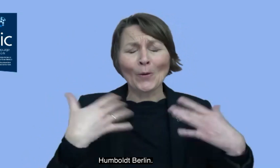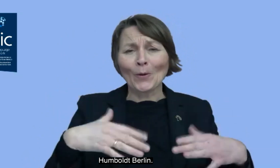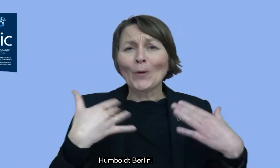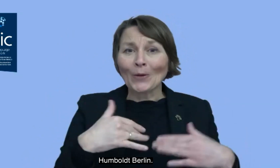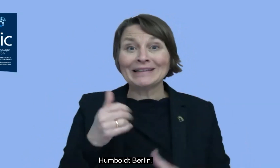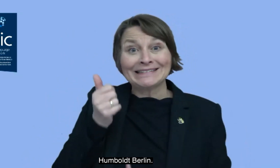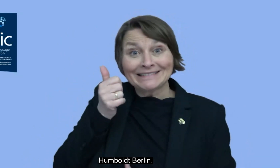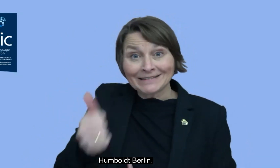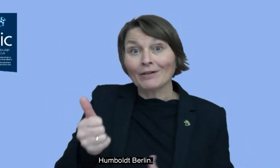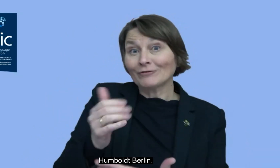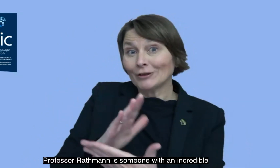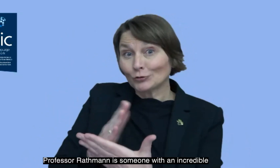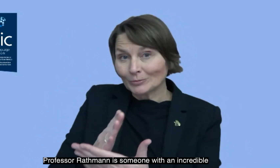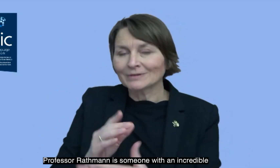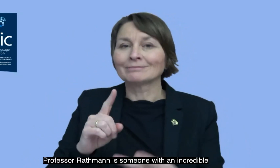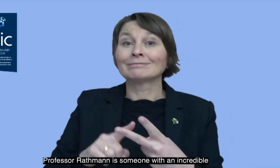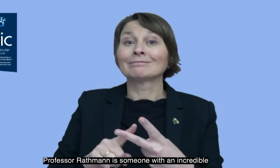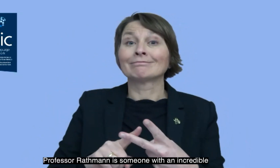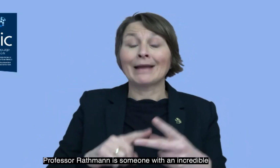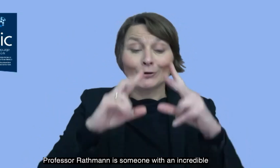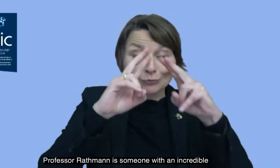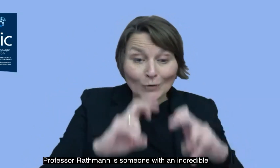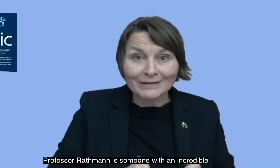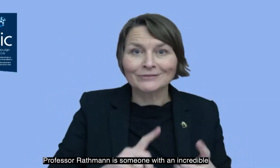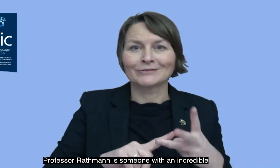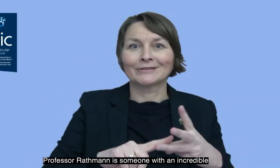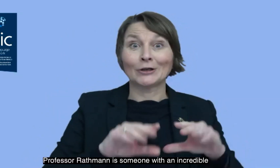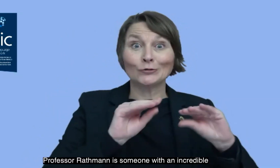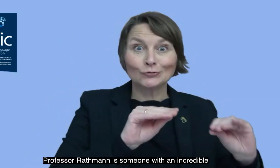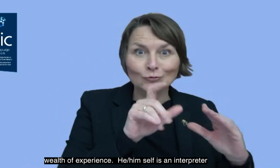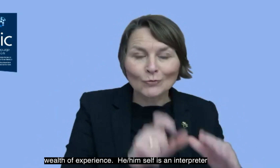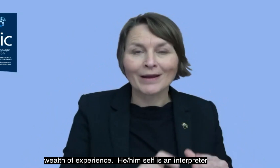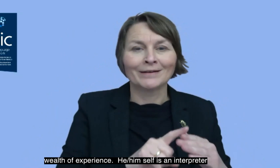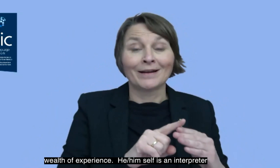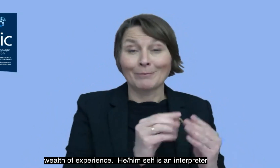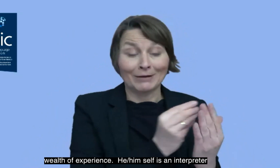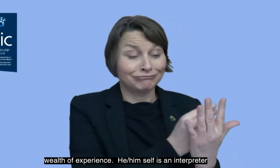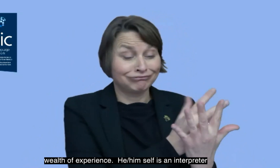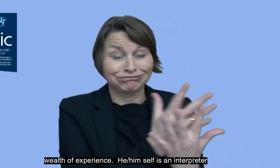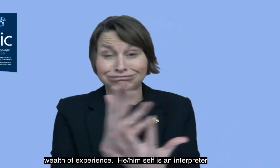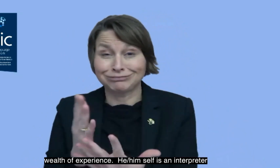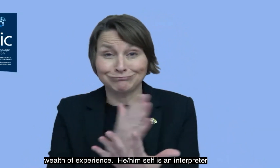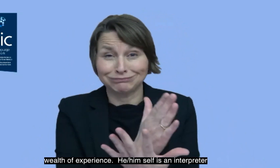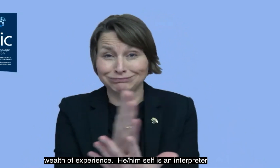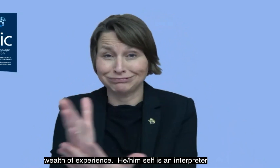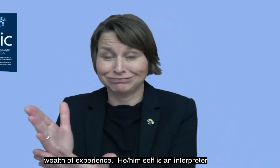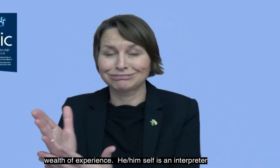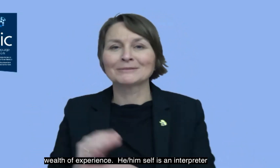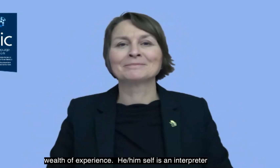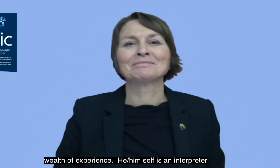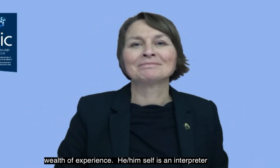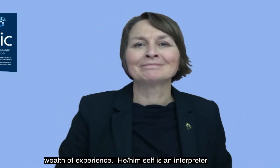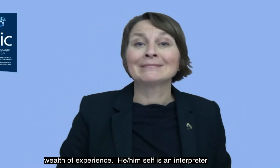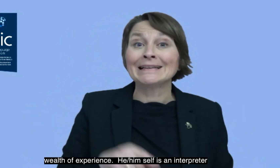El profesor Rathmann es alguien que tiene muchísima experiencia. Él